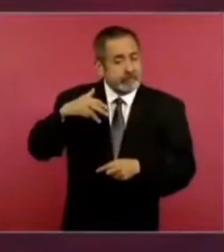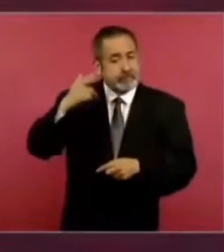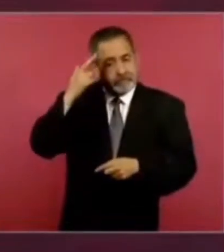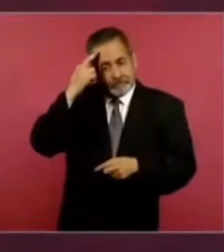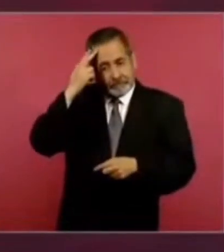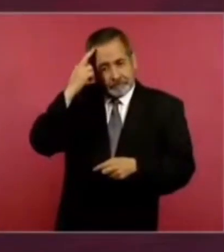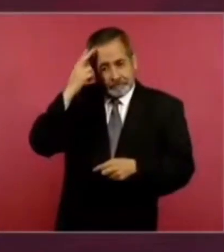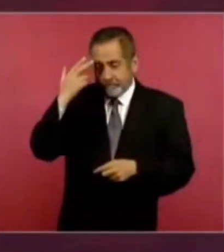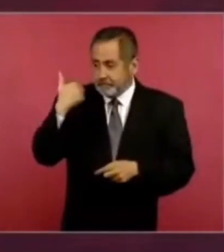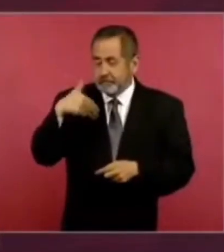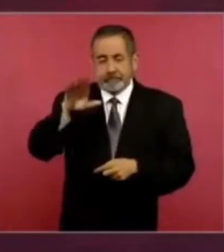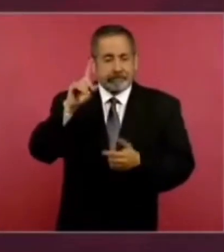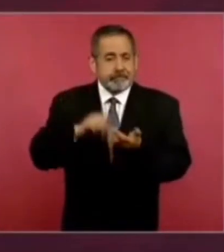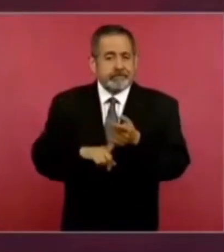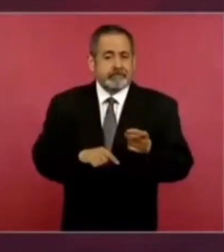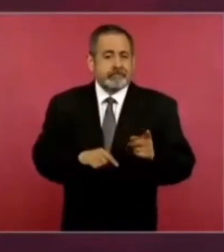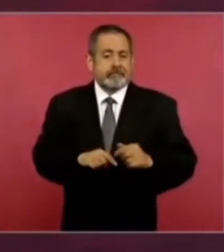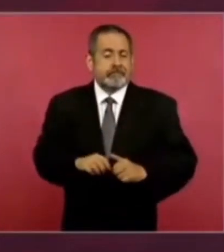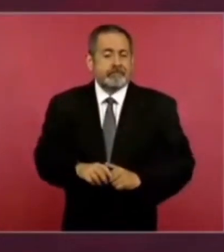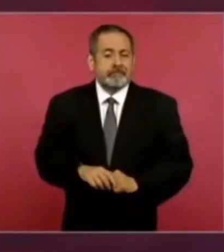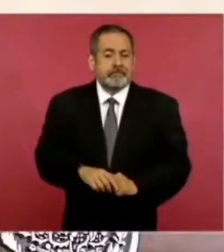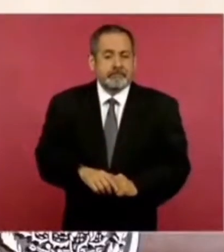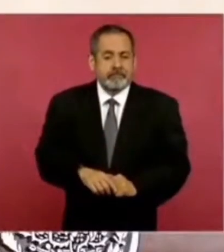en deuda pública.